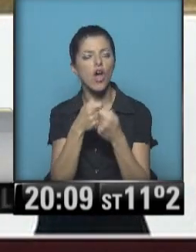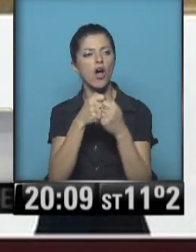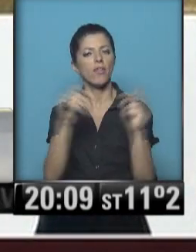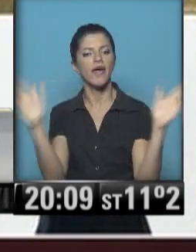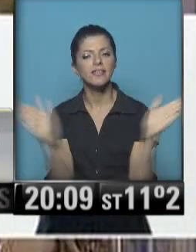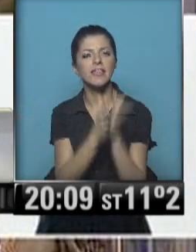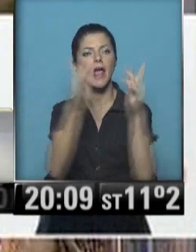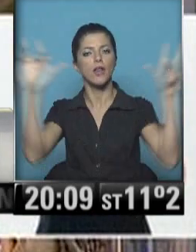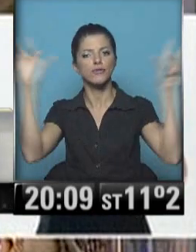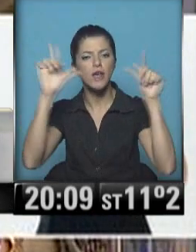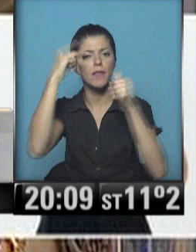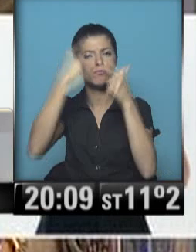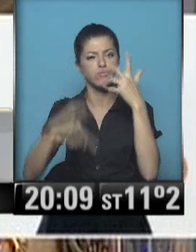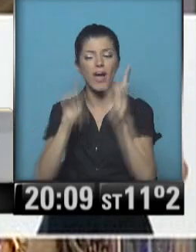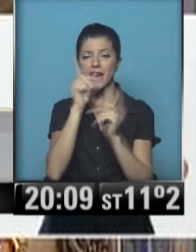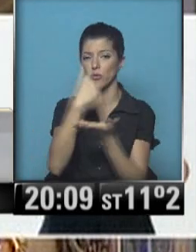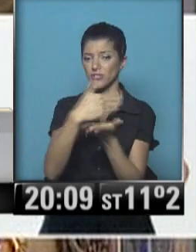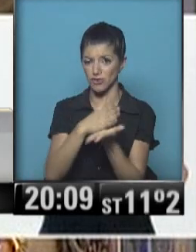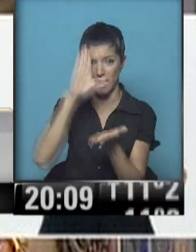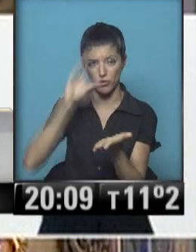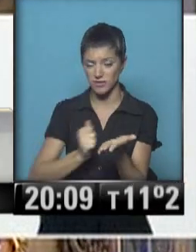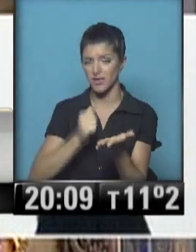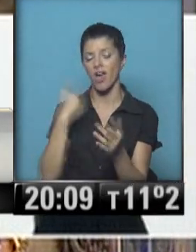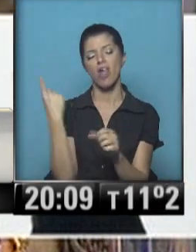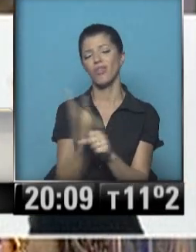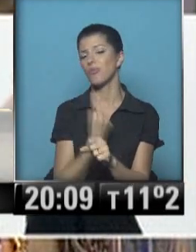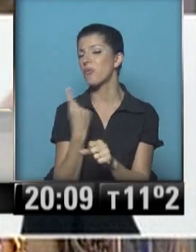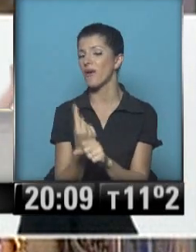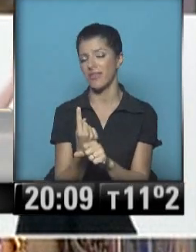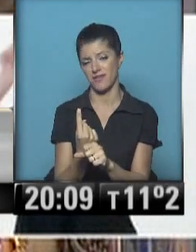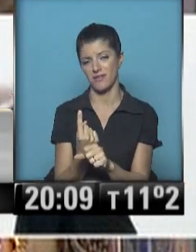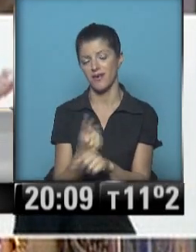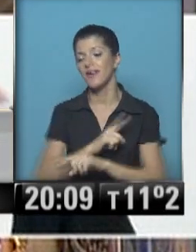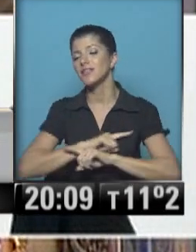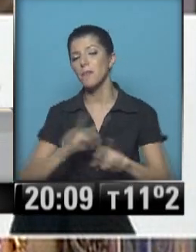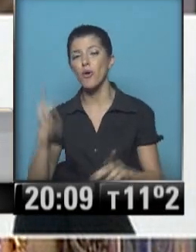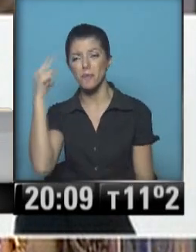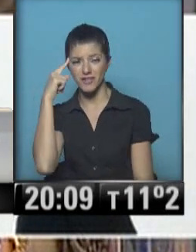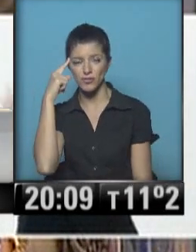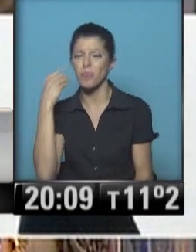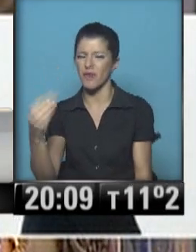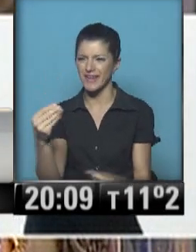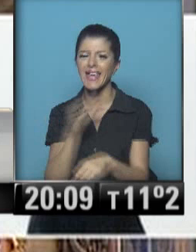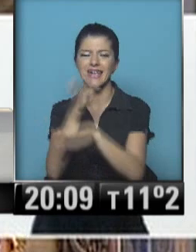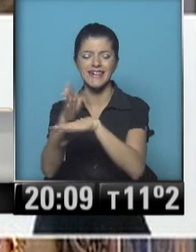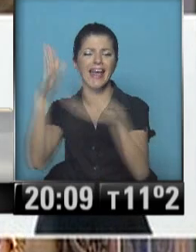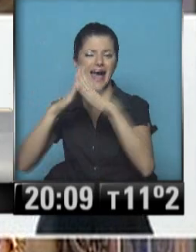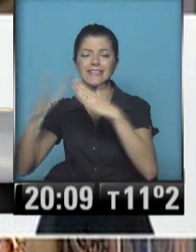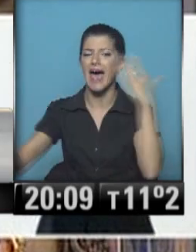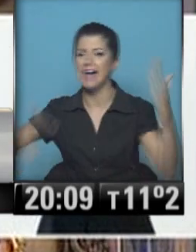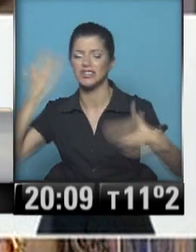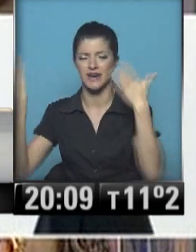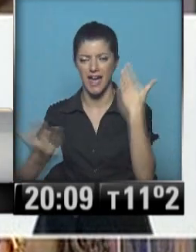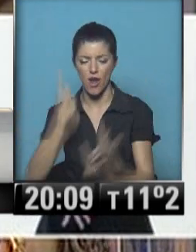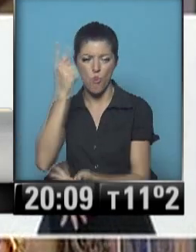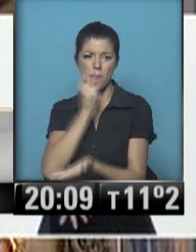sobre determinados sectores de la justicia y tampoco me parece que era necesario allanar la casa a un